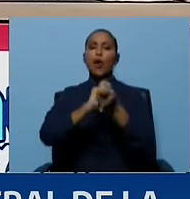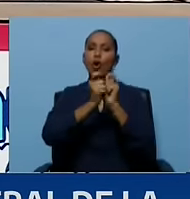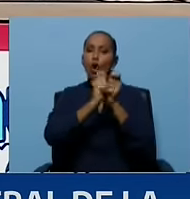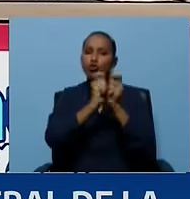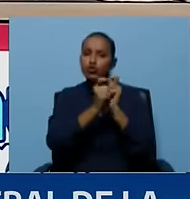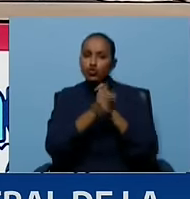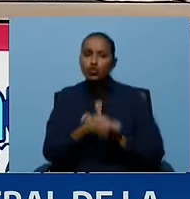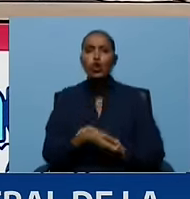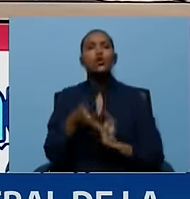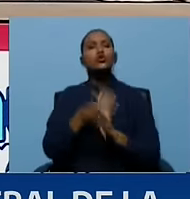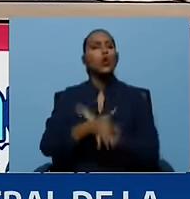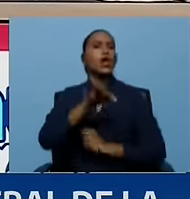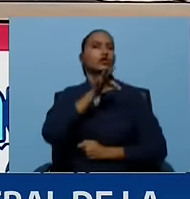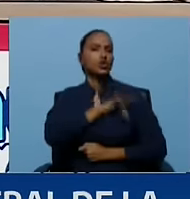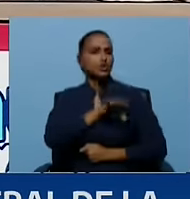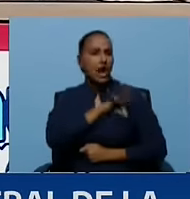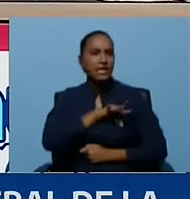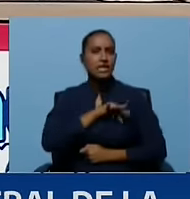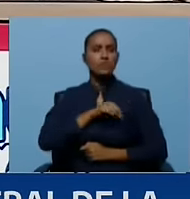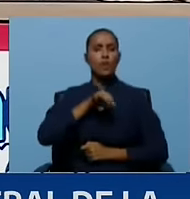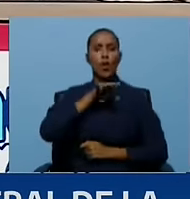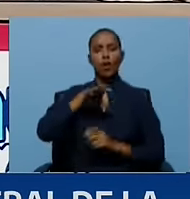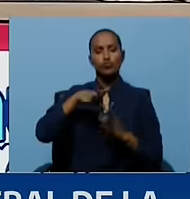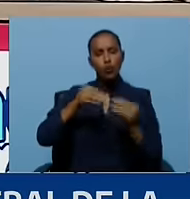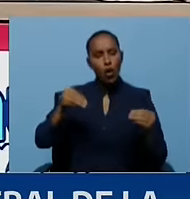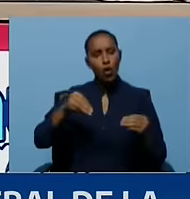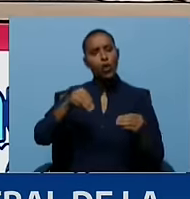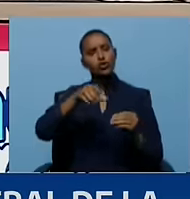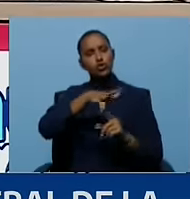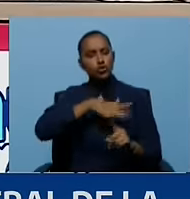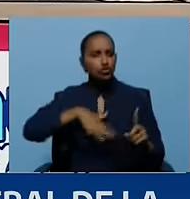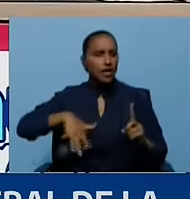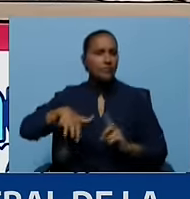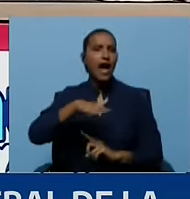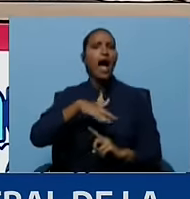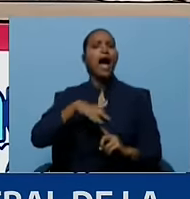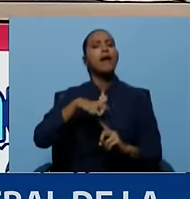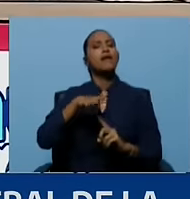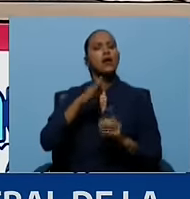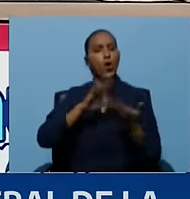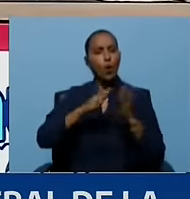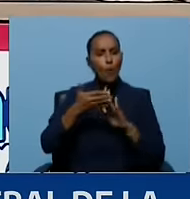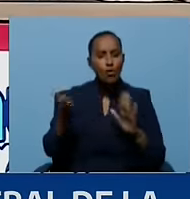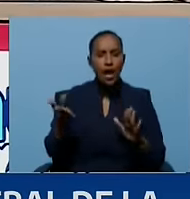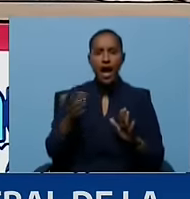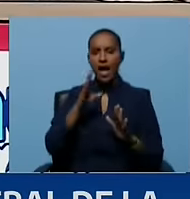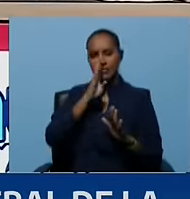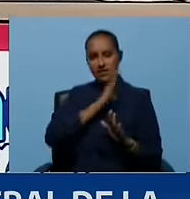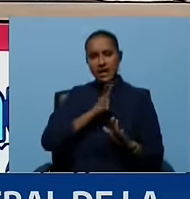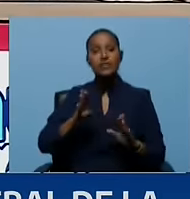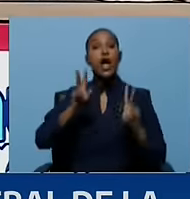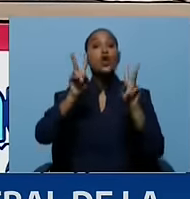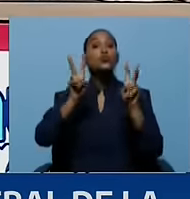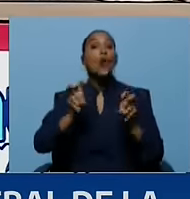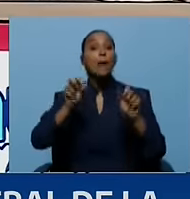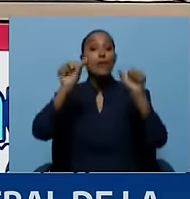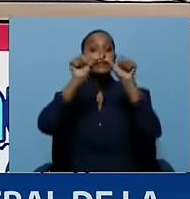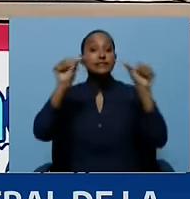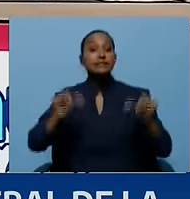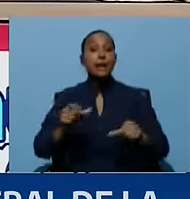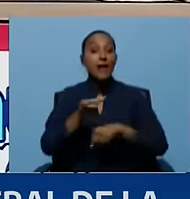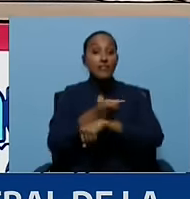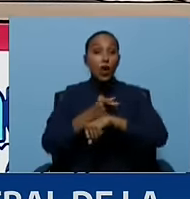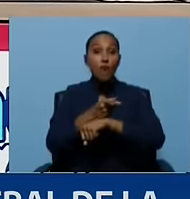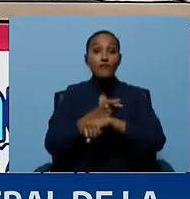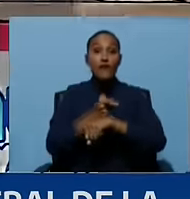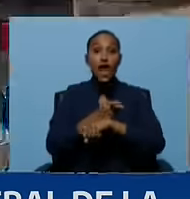socialismo territorial, de la democracia comunal, de la democracia directa, del sistema de gobierno nuevo, que rompa